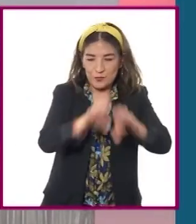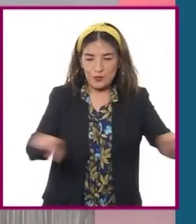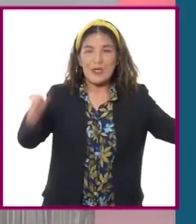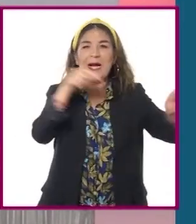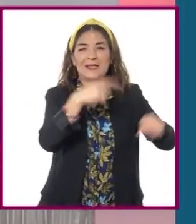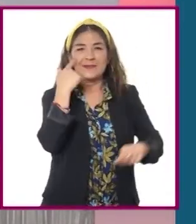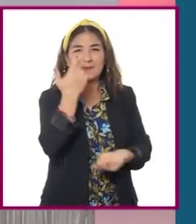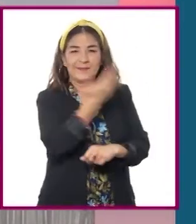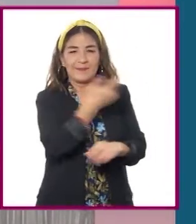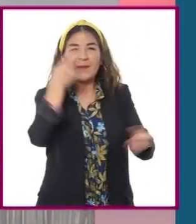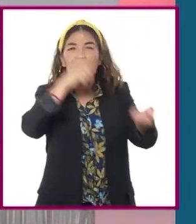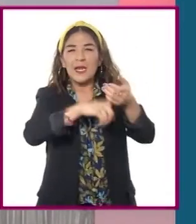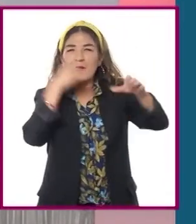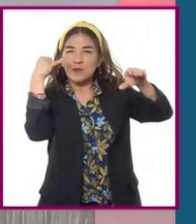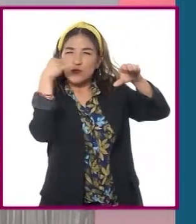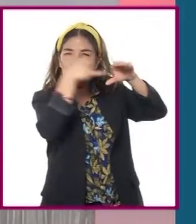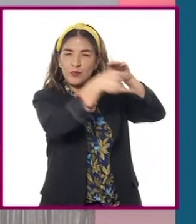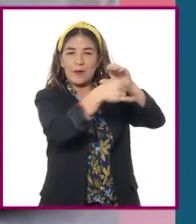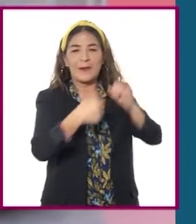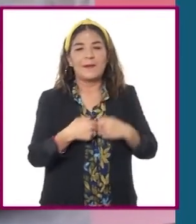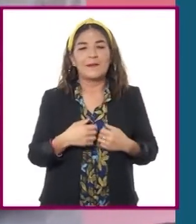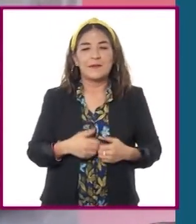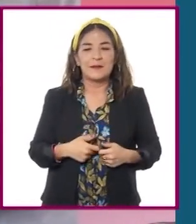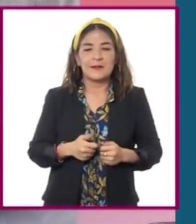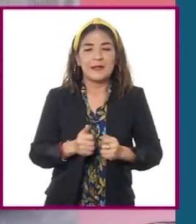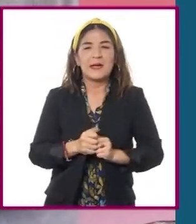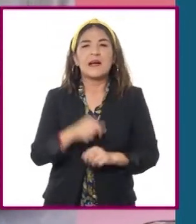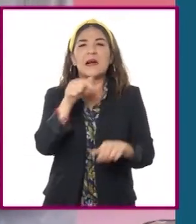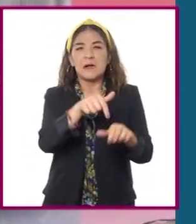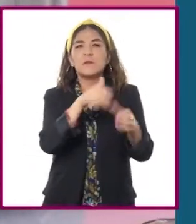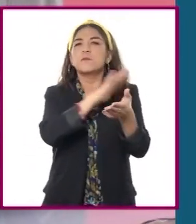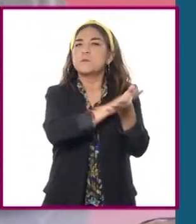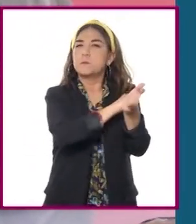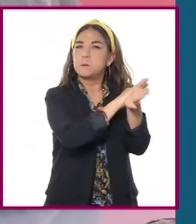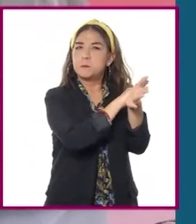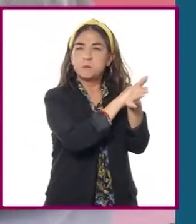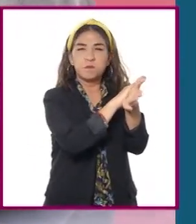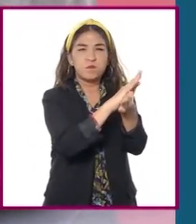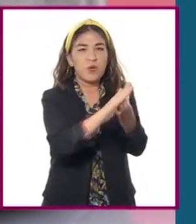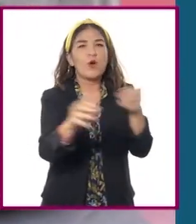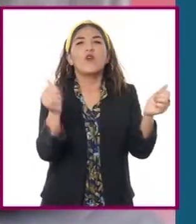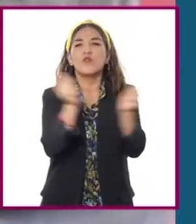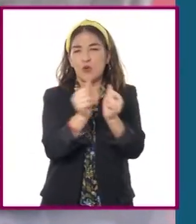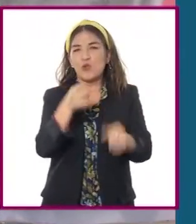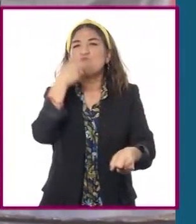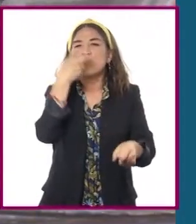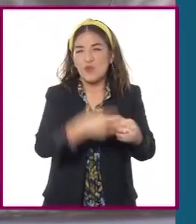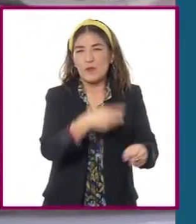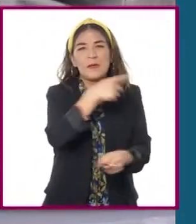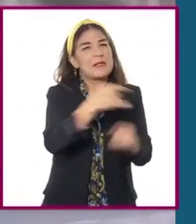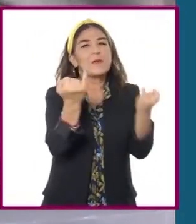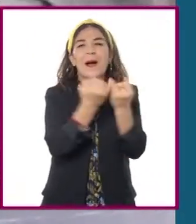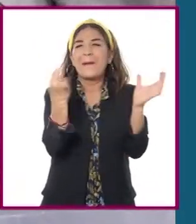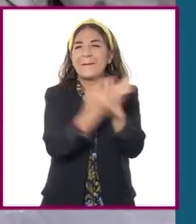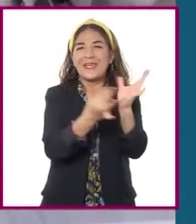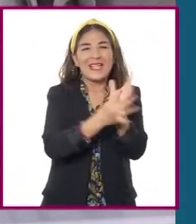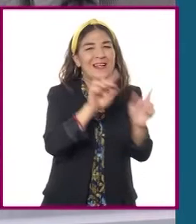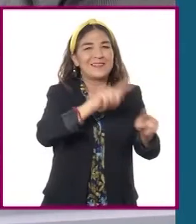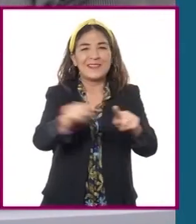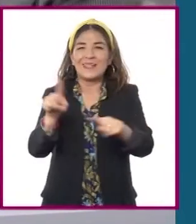Observemos su superficie. Esta área es lisa, con dureza como todos los metales,